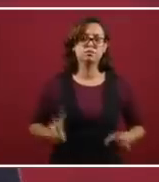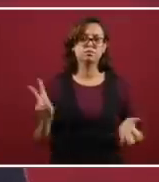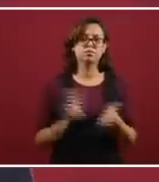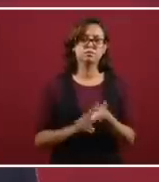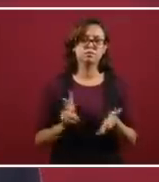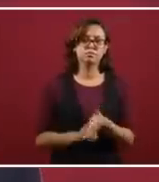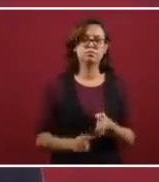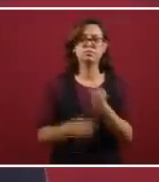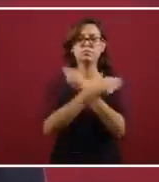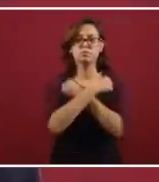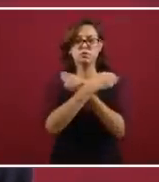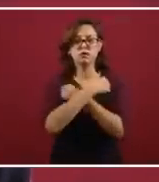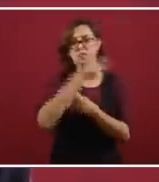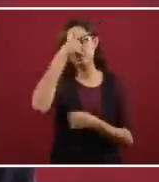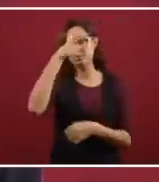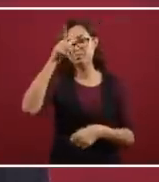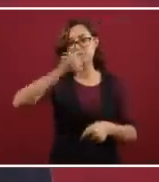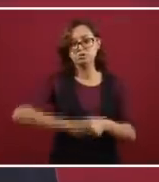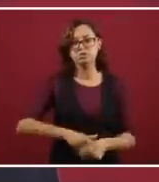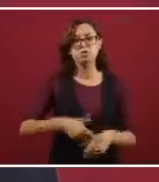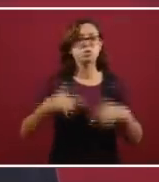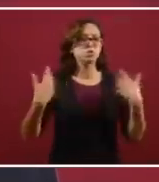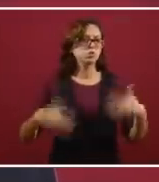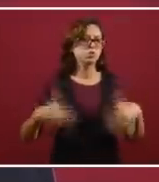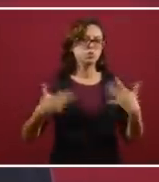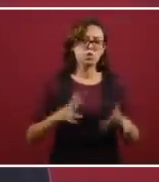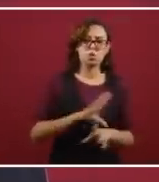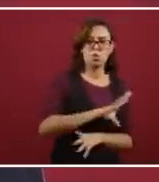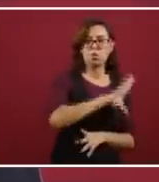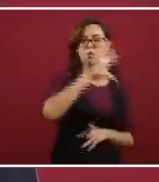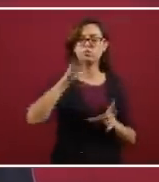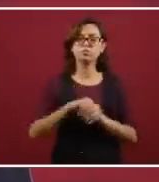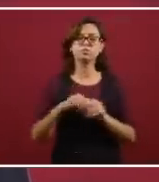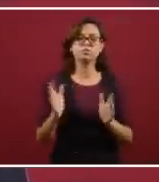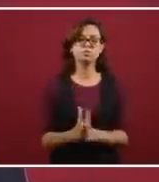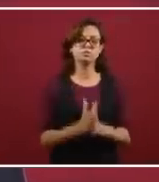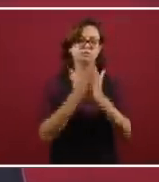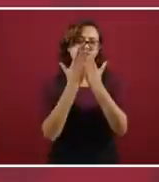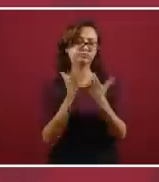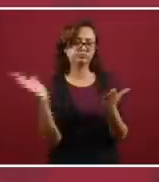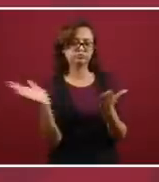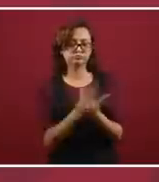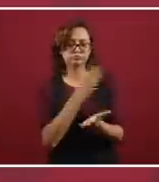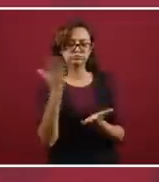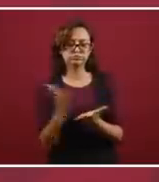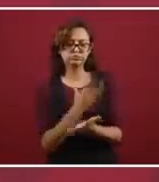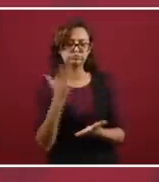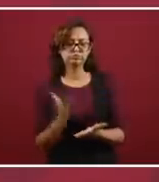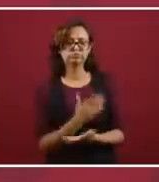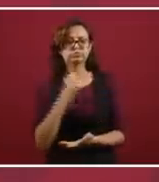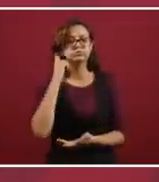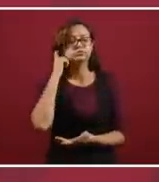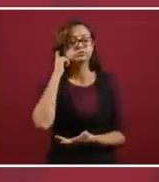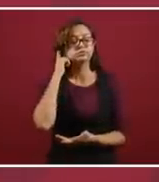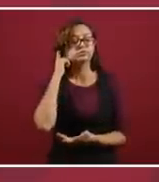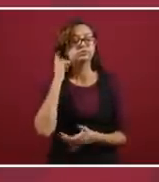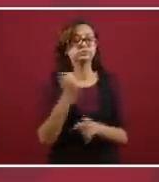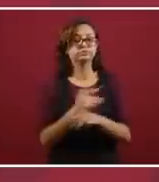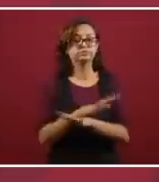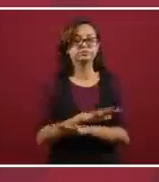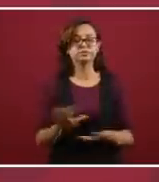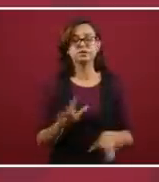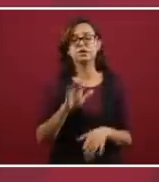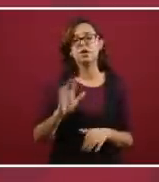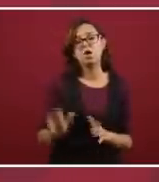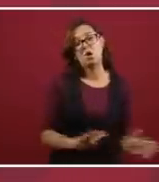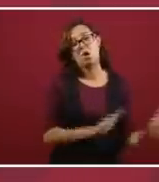morales, espirituales. Entonces, es todo un capítulo. Y en economía,